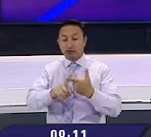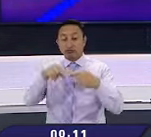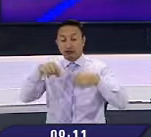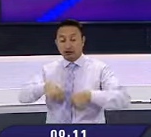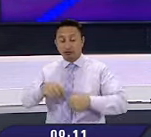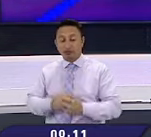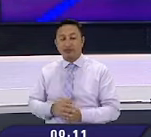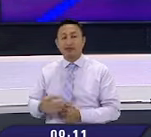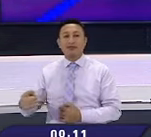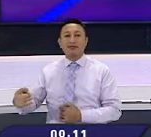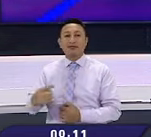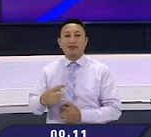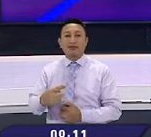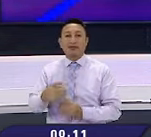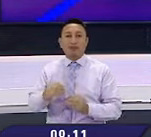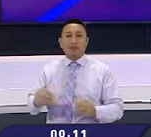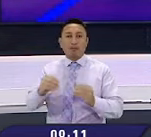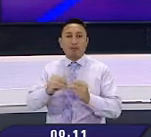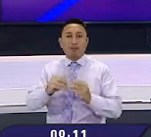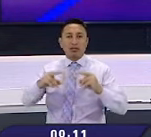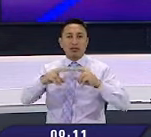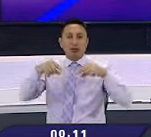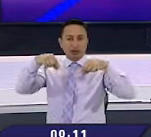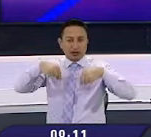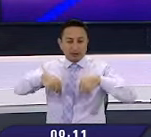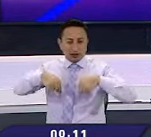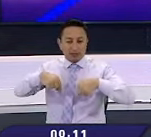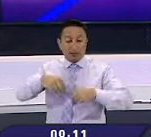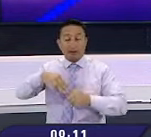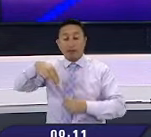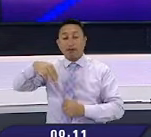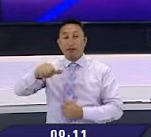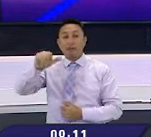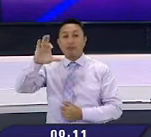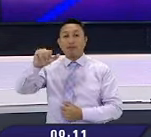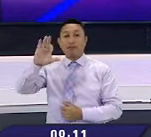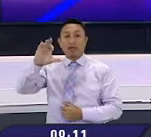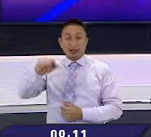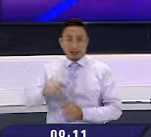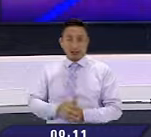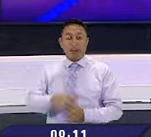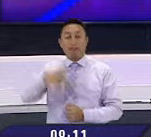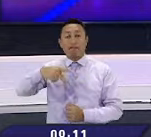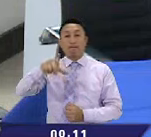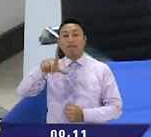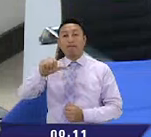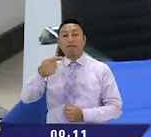a los casos de mayor connotación nacional, como el caso Metástasis o Plaga.